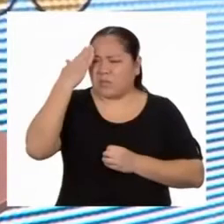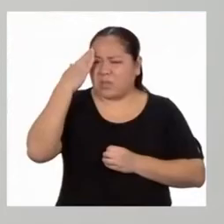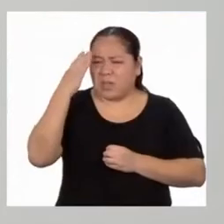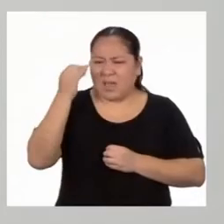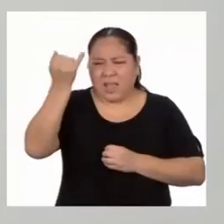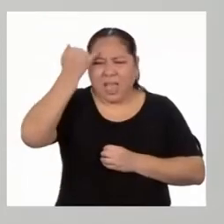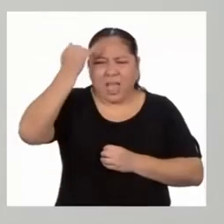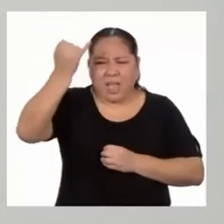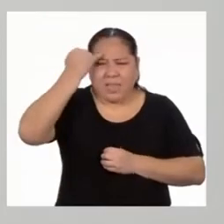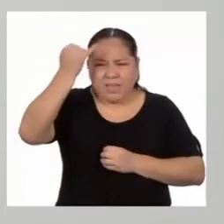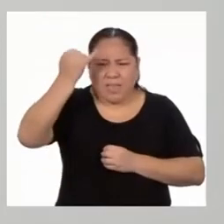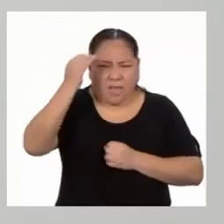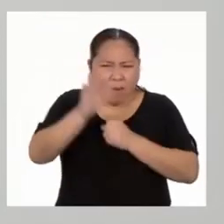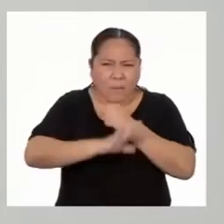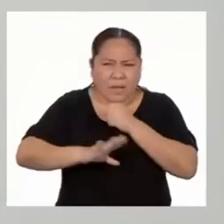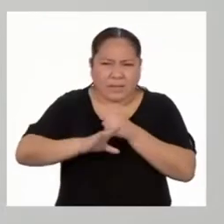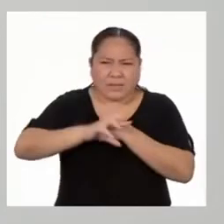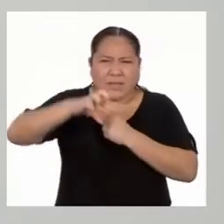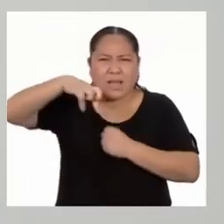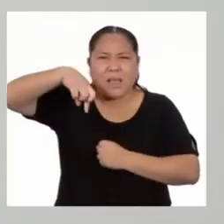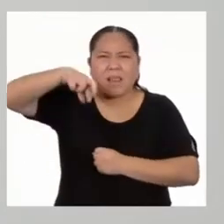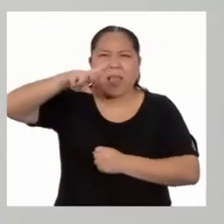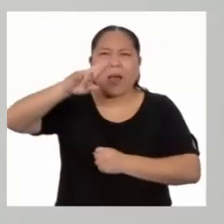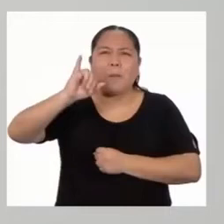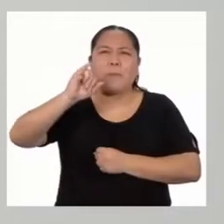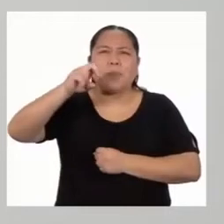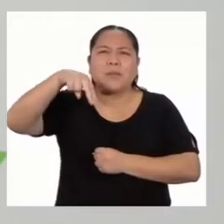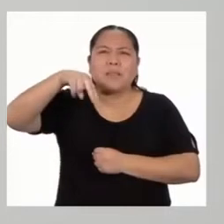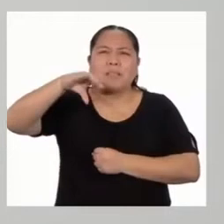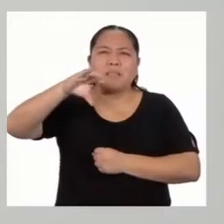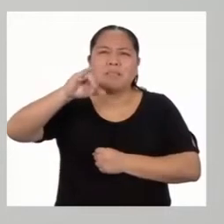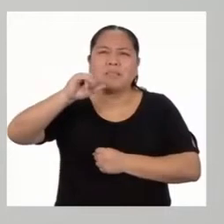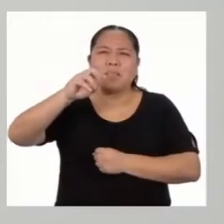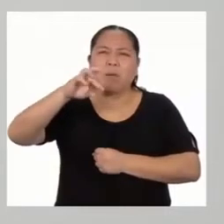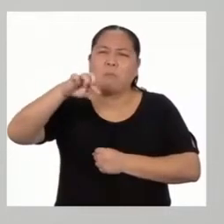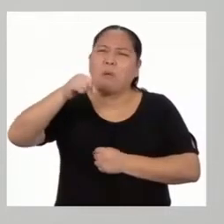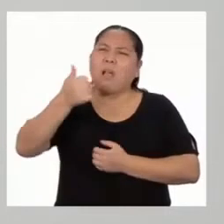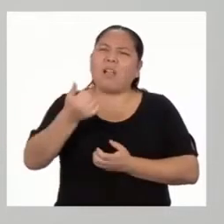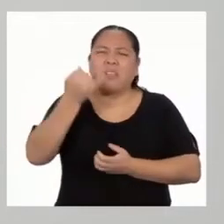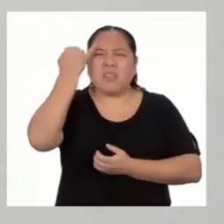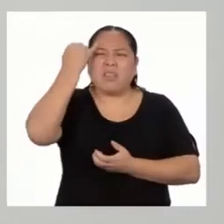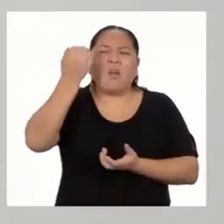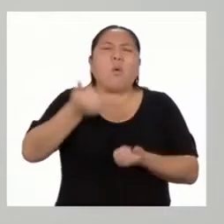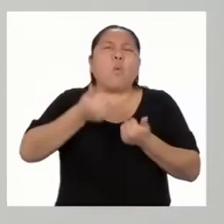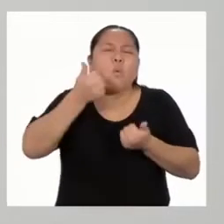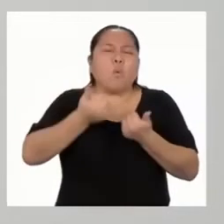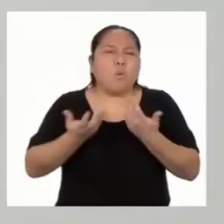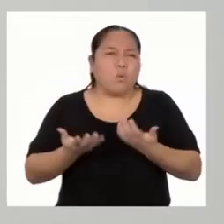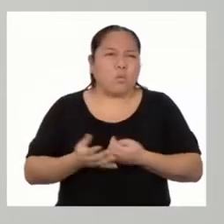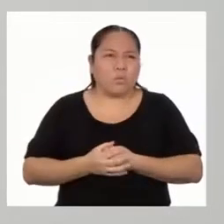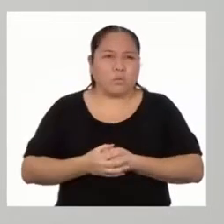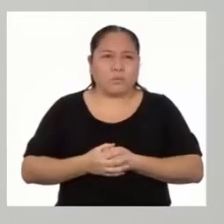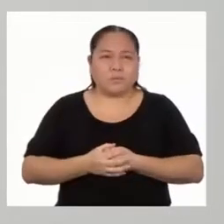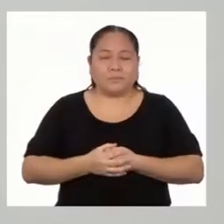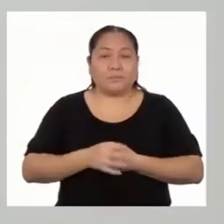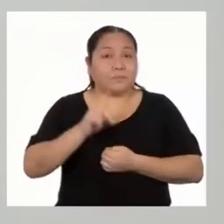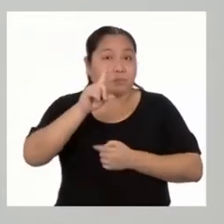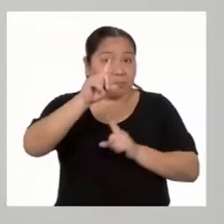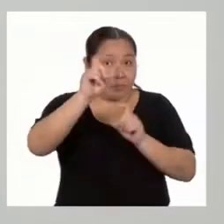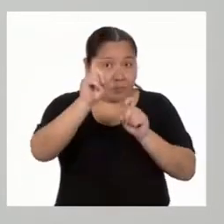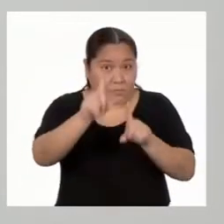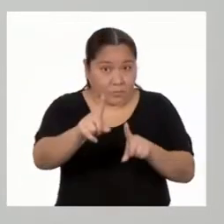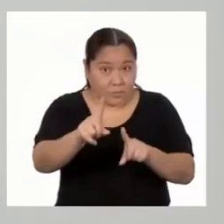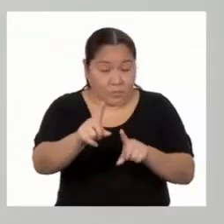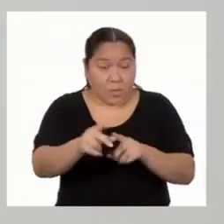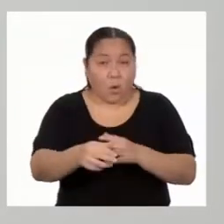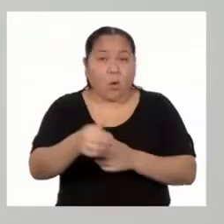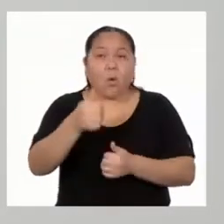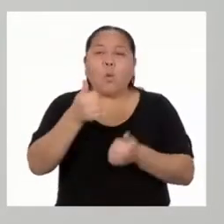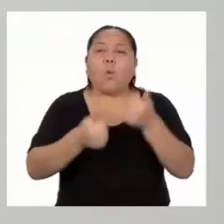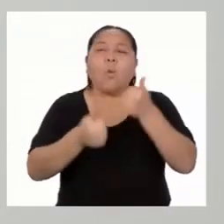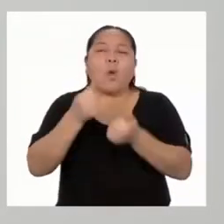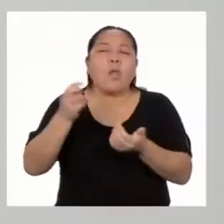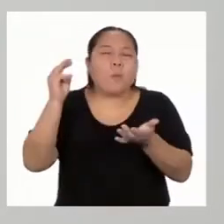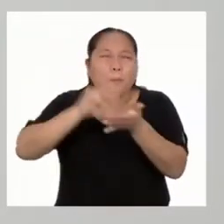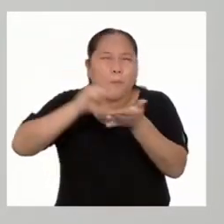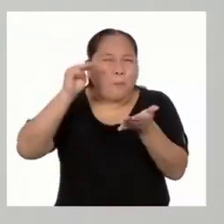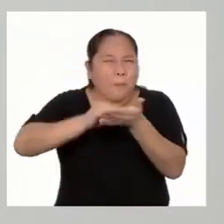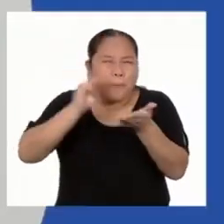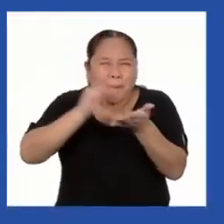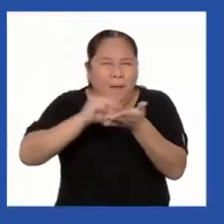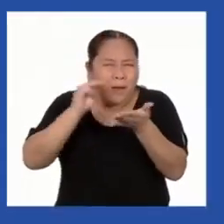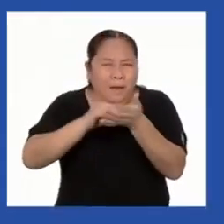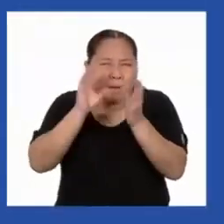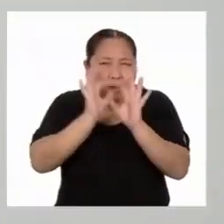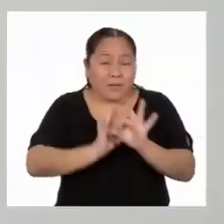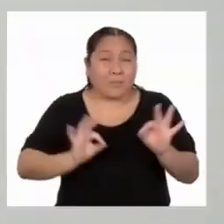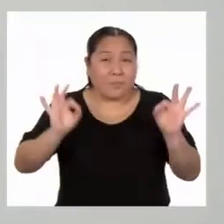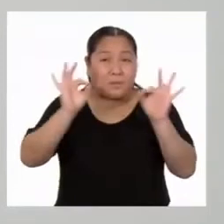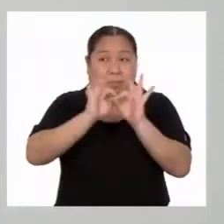principal? Primero, hacerse la pregunta, ¿qué es lo más importante que el autor me está diciendo sobre